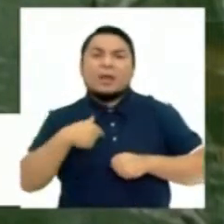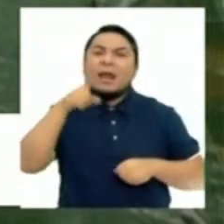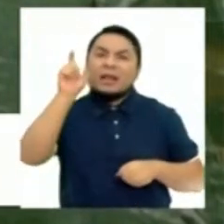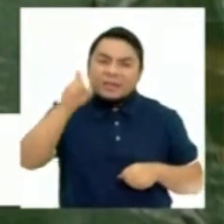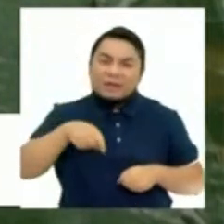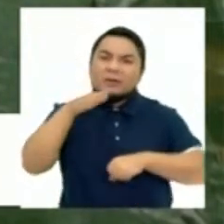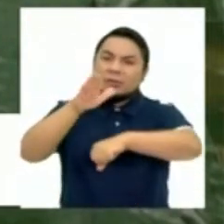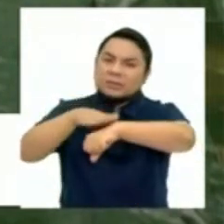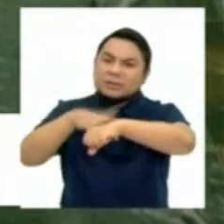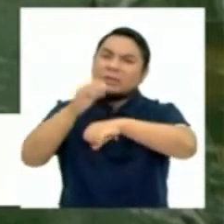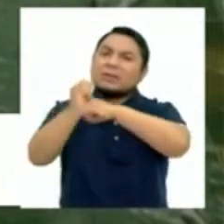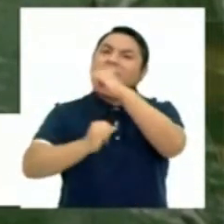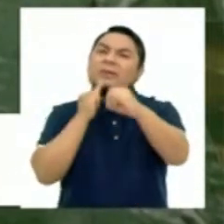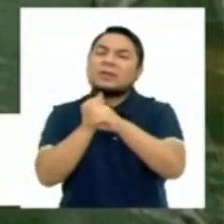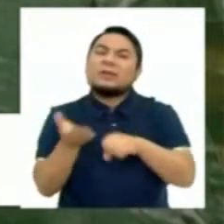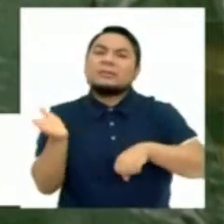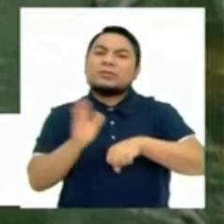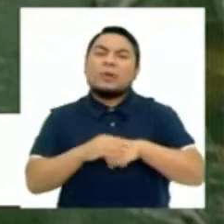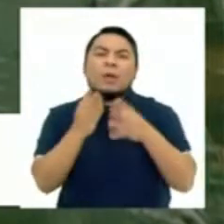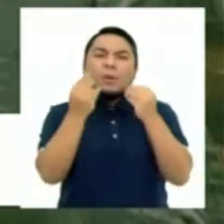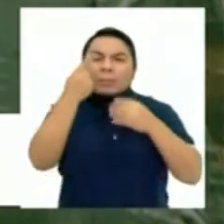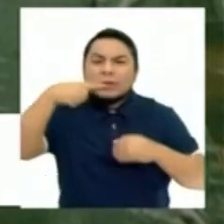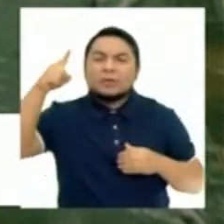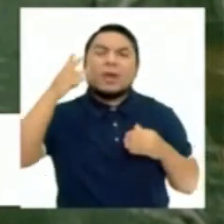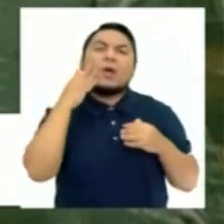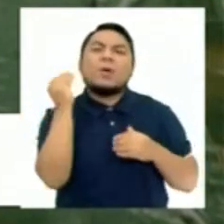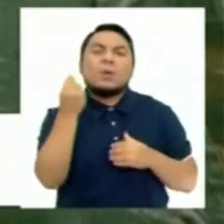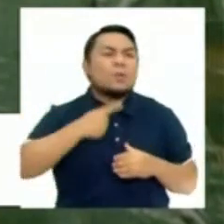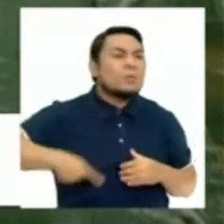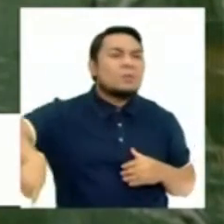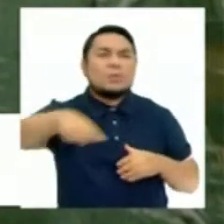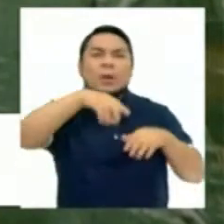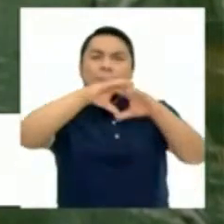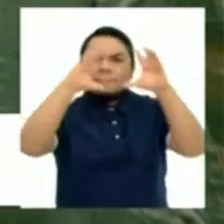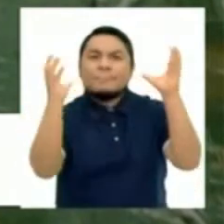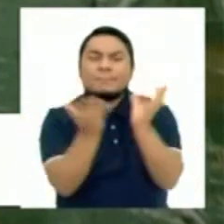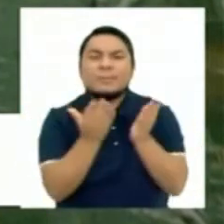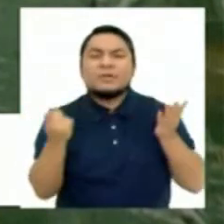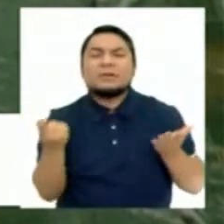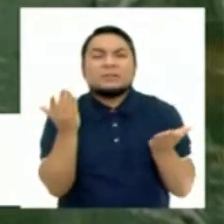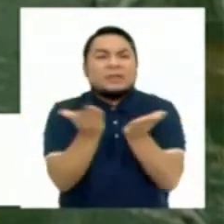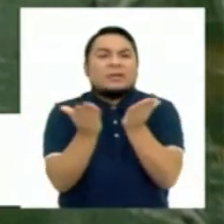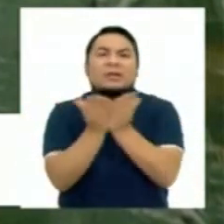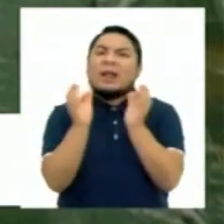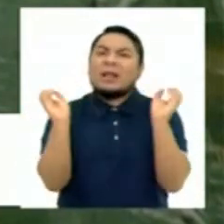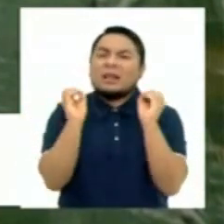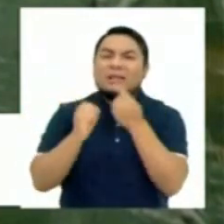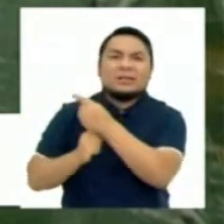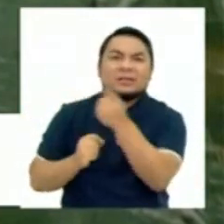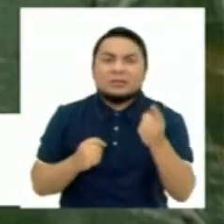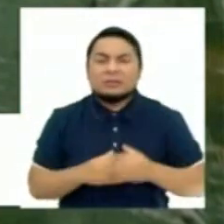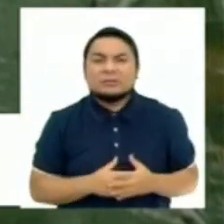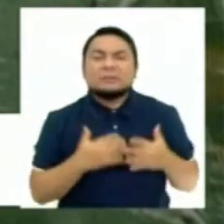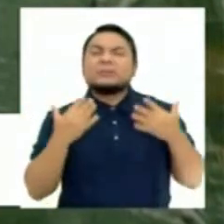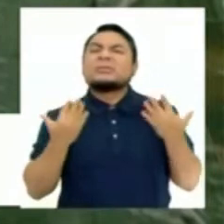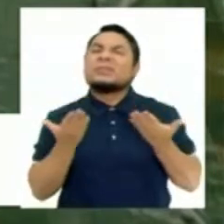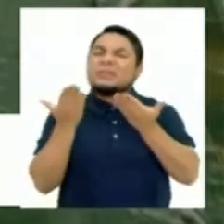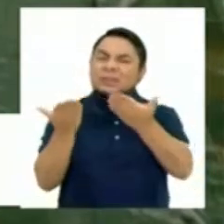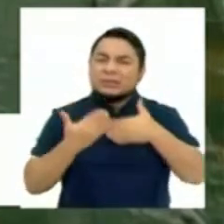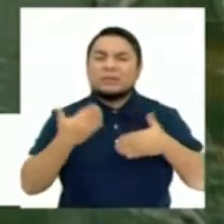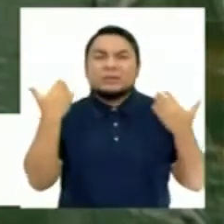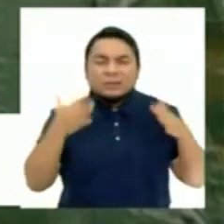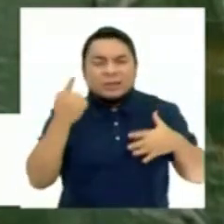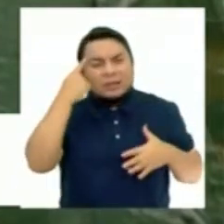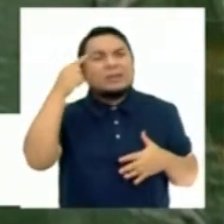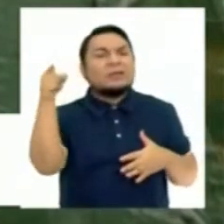atención internacional sobre los millones de niños y adolescentes en el mundo que están sin escolarización, situación que se